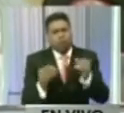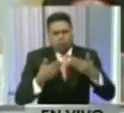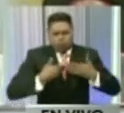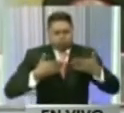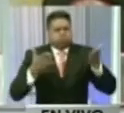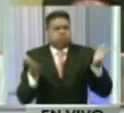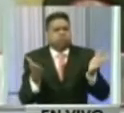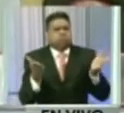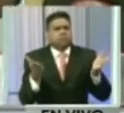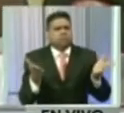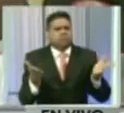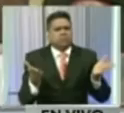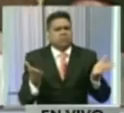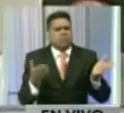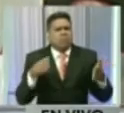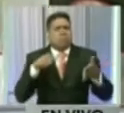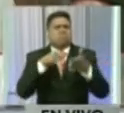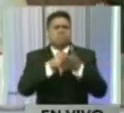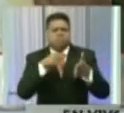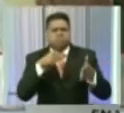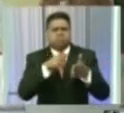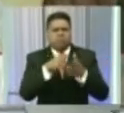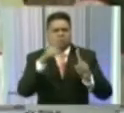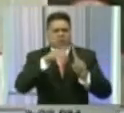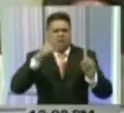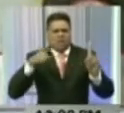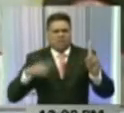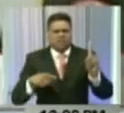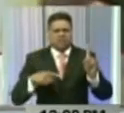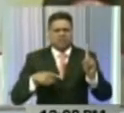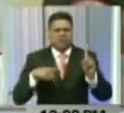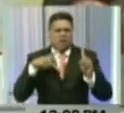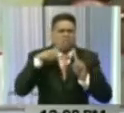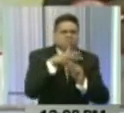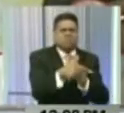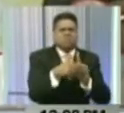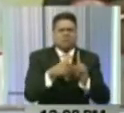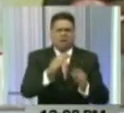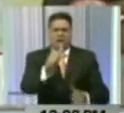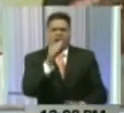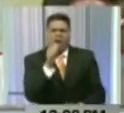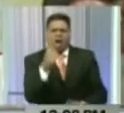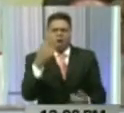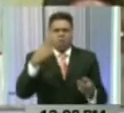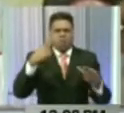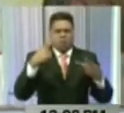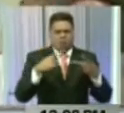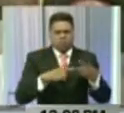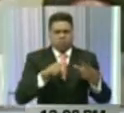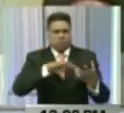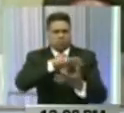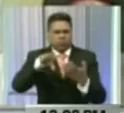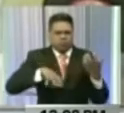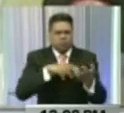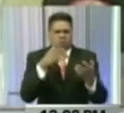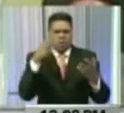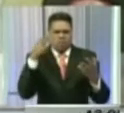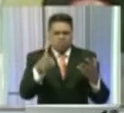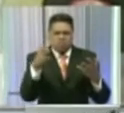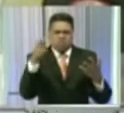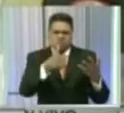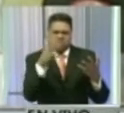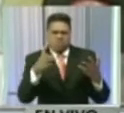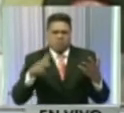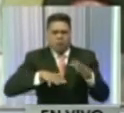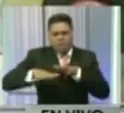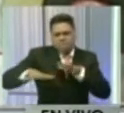Y atacan las cosas, mira, un sabotaje eléctrico, sabotaje con el agua, lo que tiene que ver con la criminalidad.